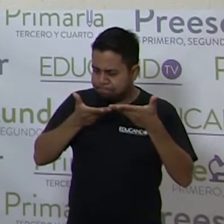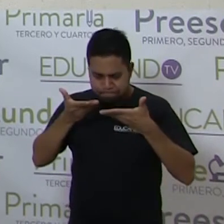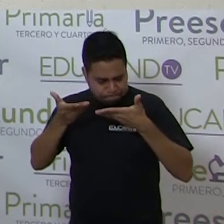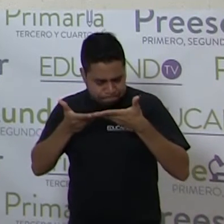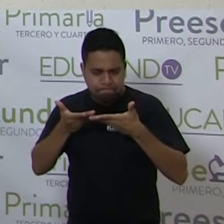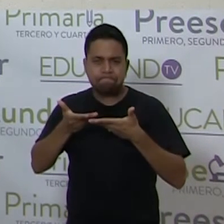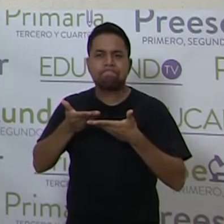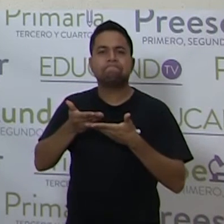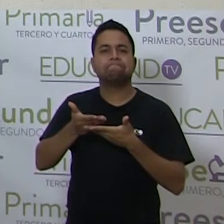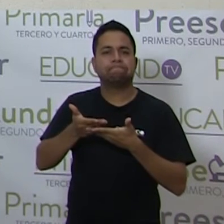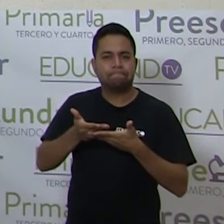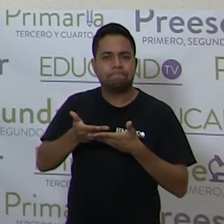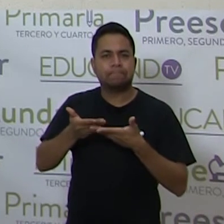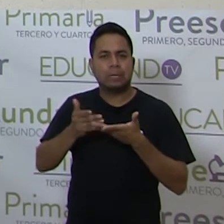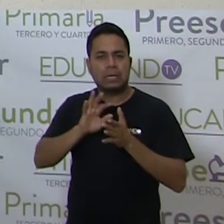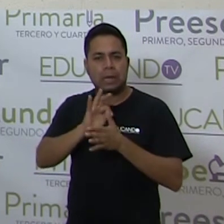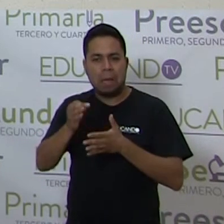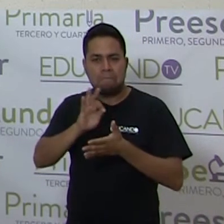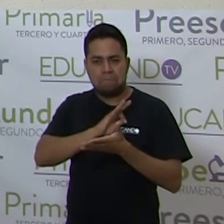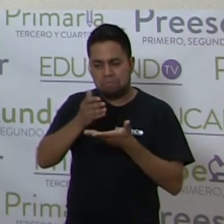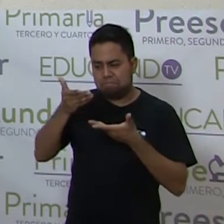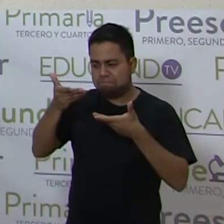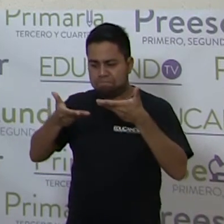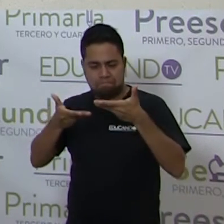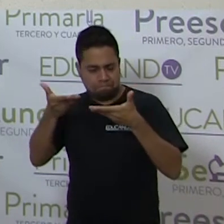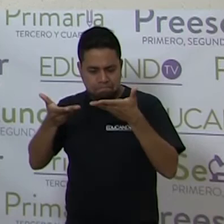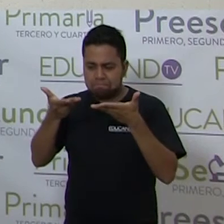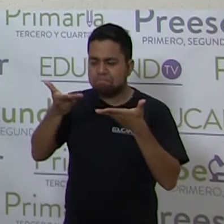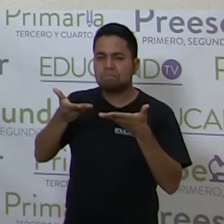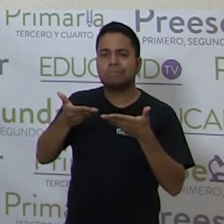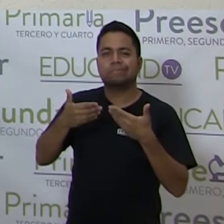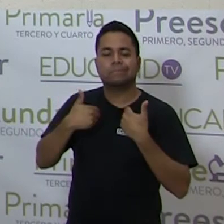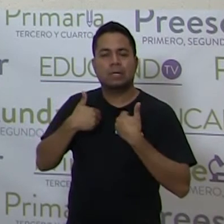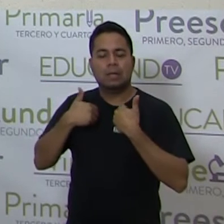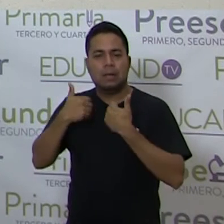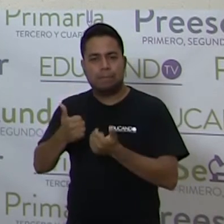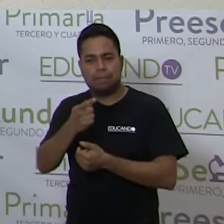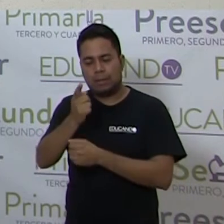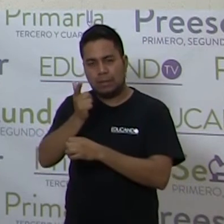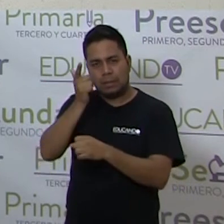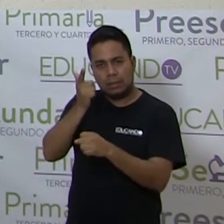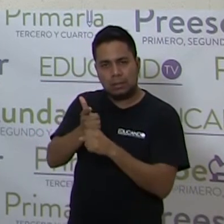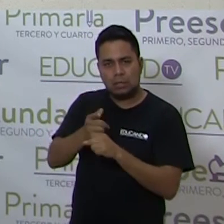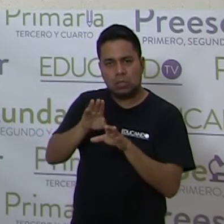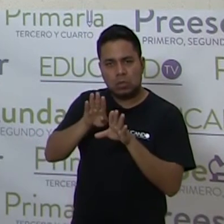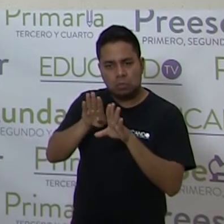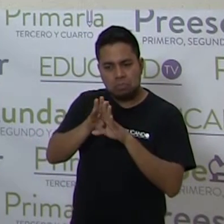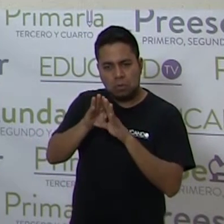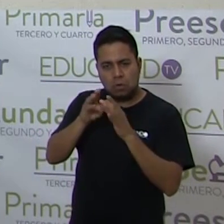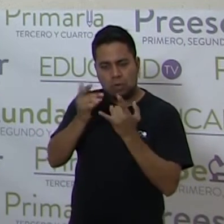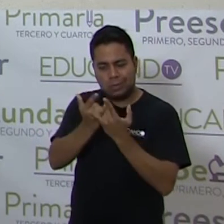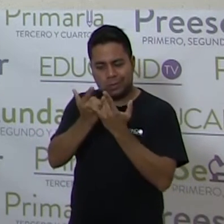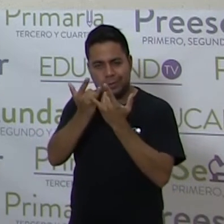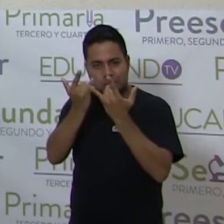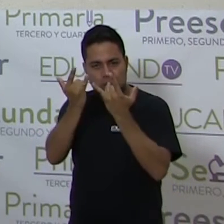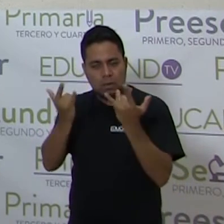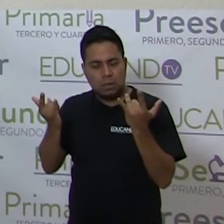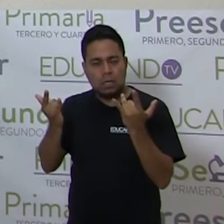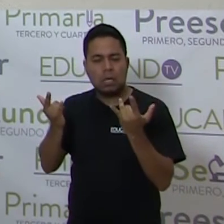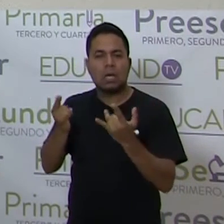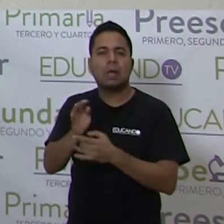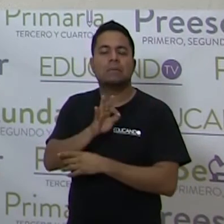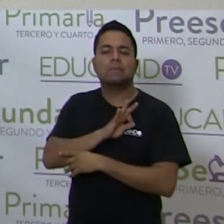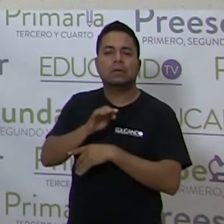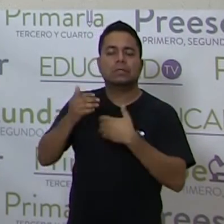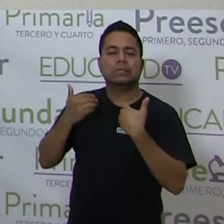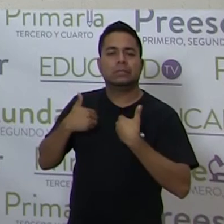hagan este ejercicio de comparación, ustedes van a poder darse cuenta cómo estos mitos nos permiten